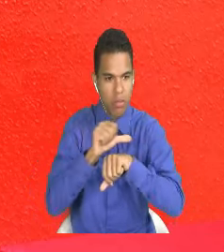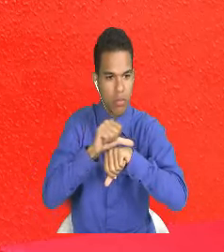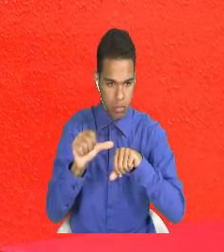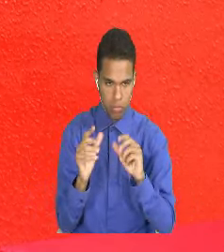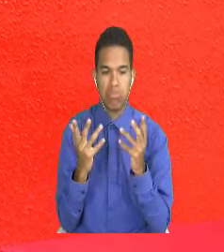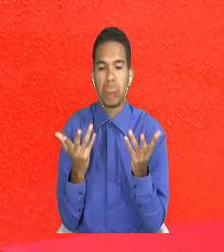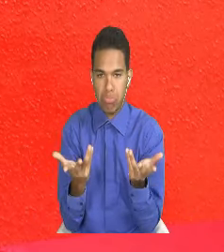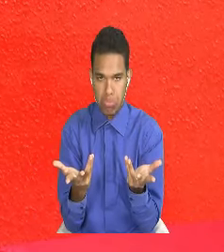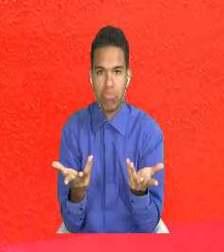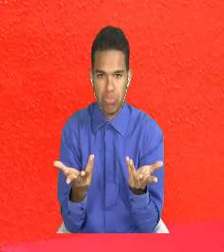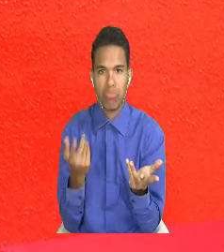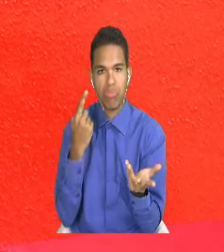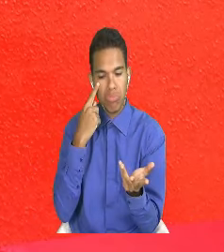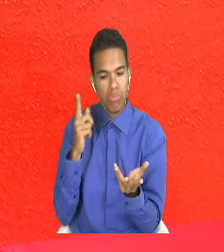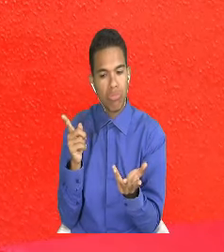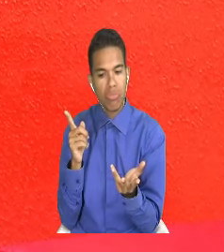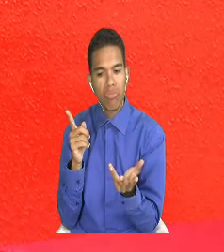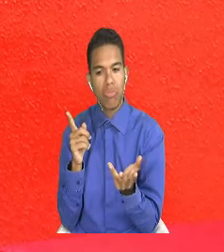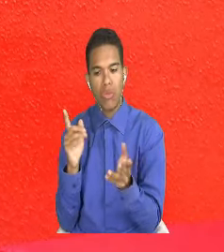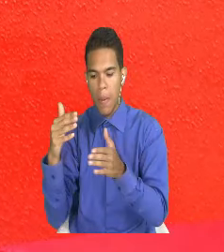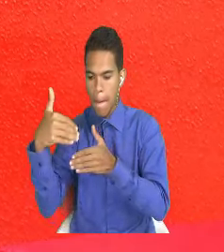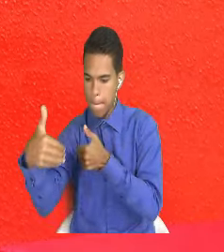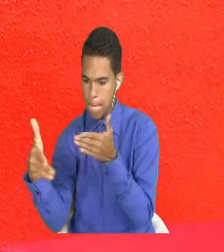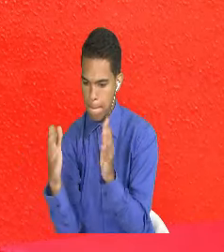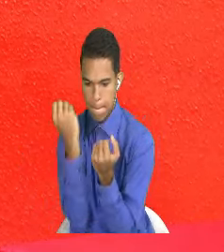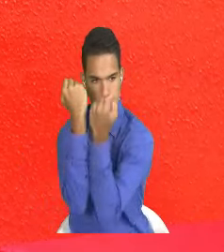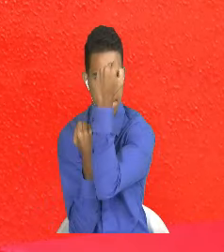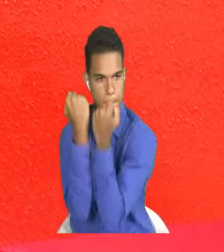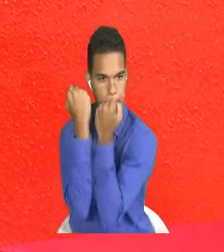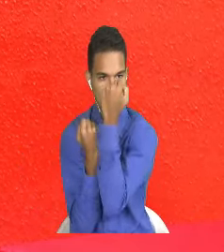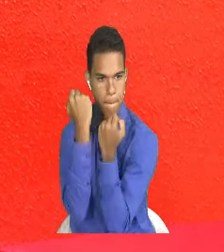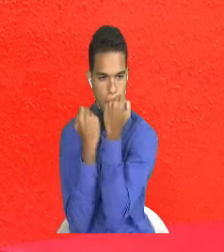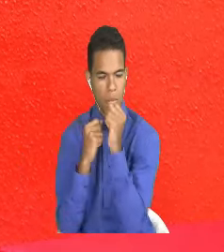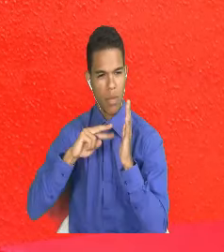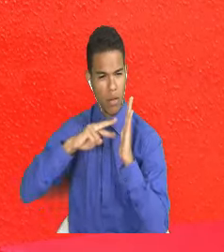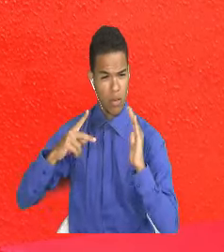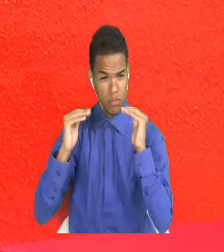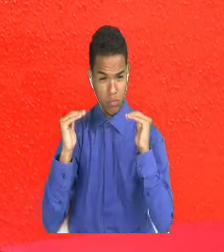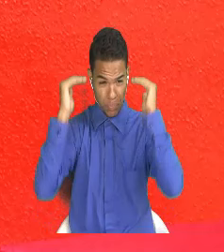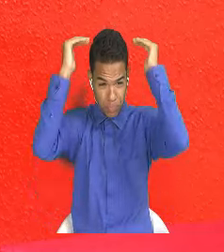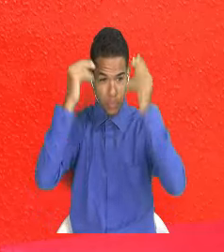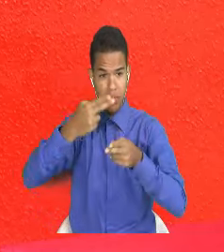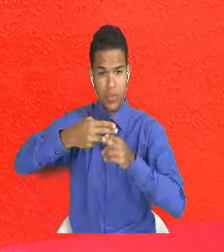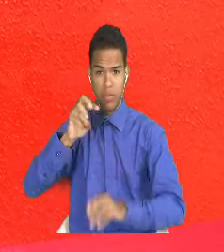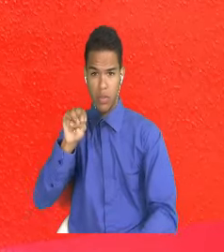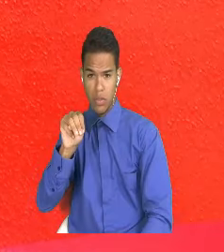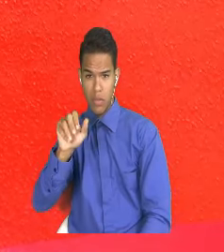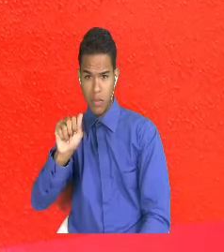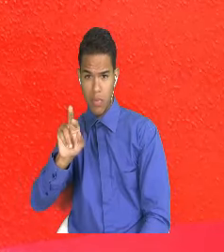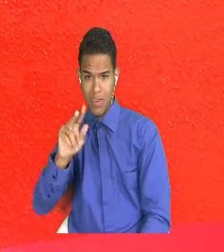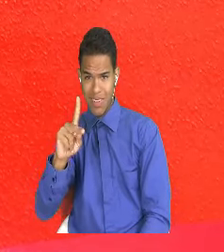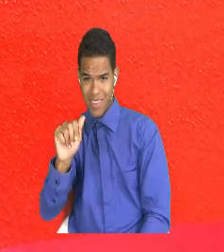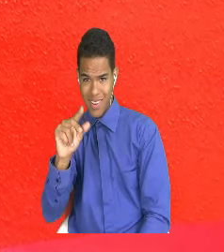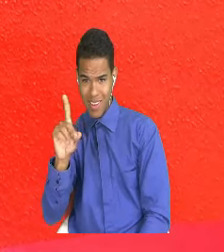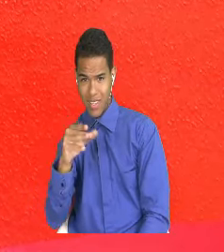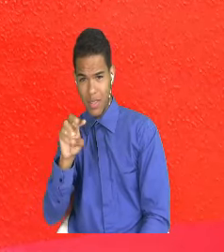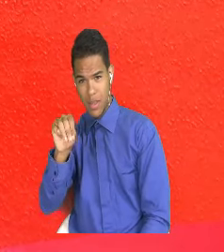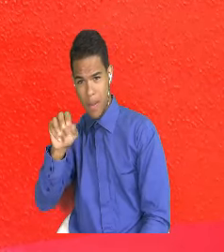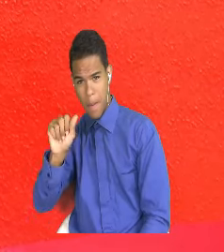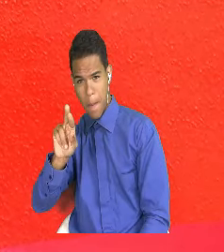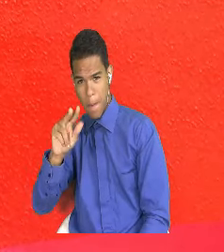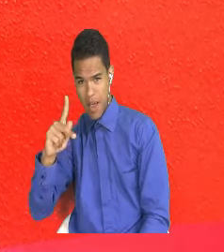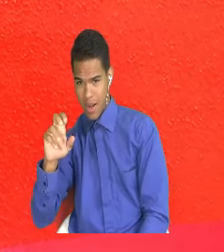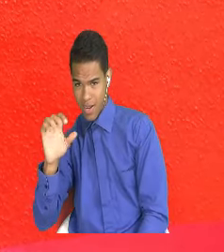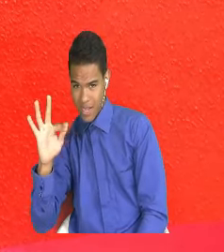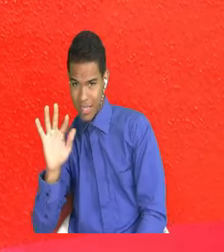última tecnología, sobre todo como es la marca Dräger, que es reconocidísima a nivel mundial. Las salas no solo están dotadas